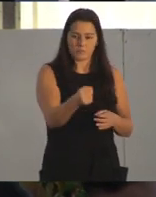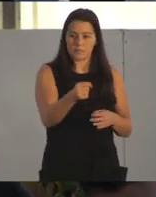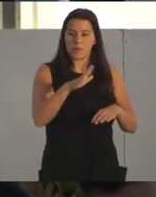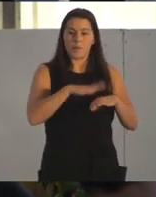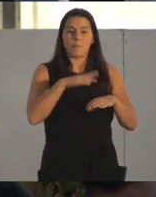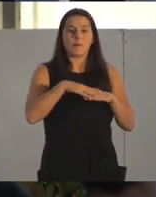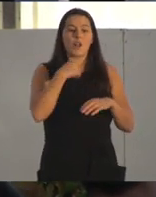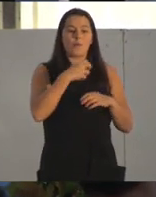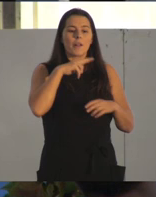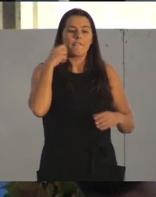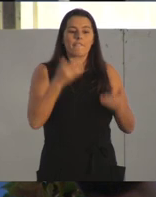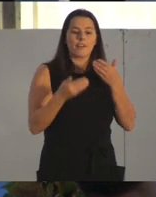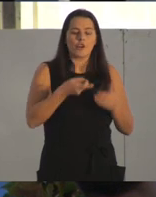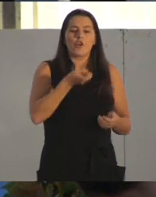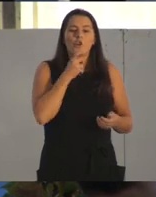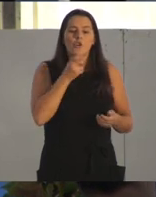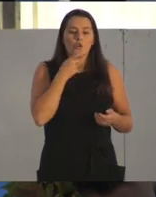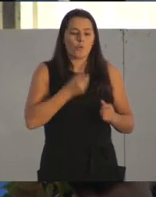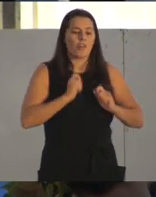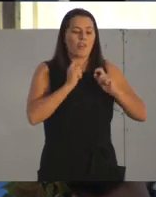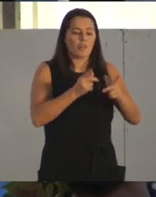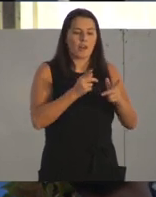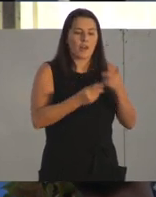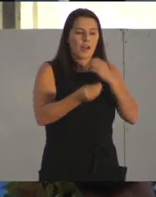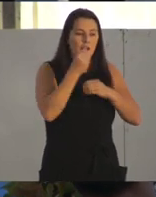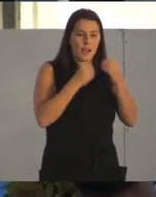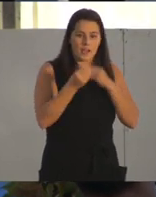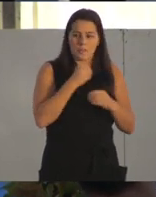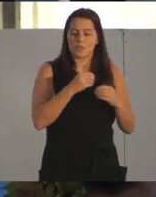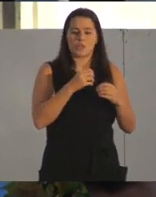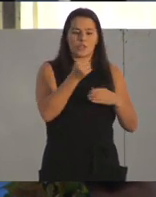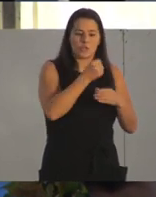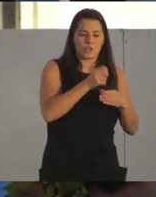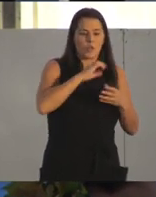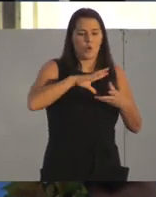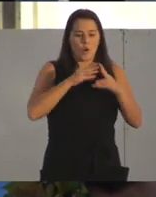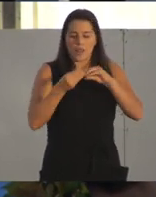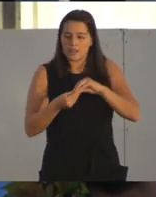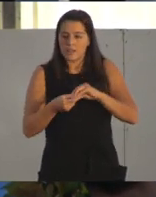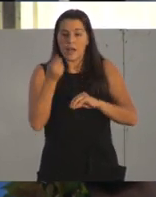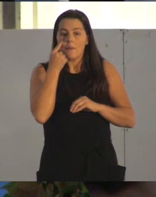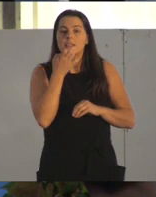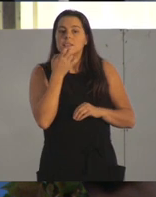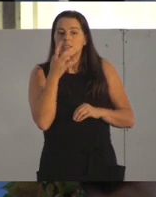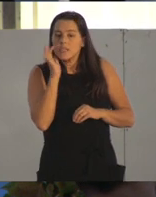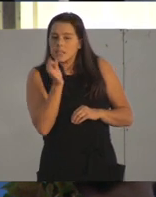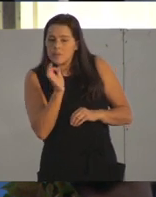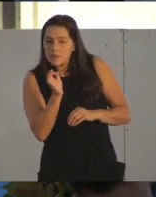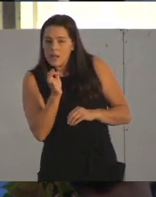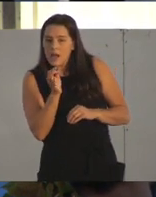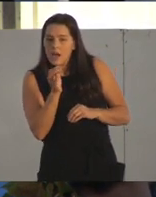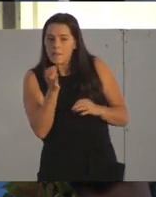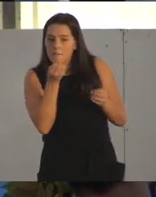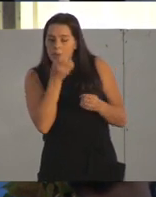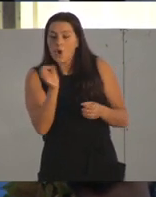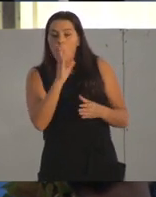administran todos los alimentos texturizados o con modificaciones de texturas y ver si hemos podido meter la pata.